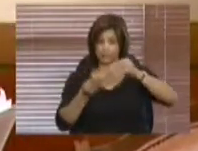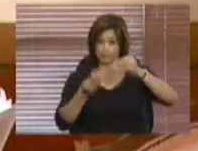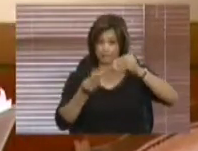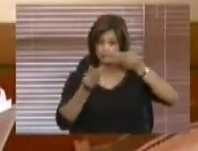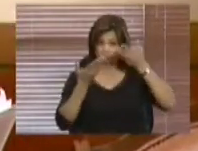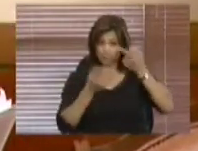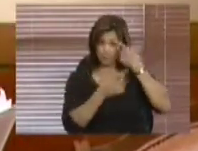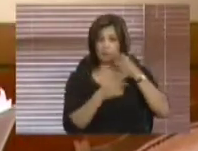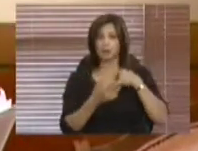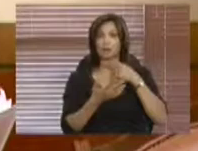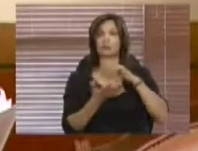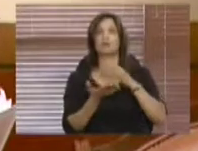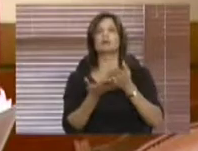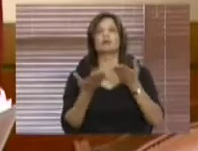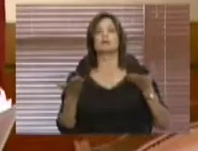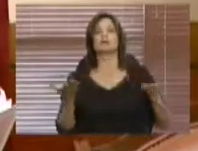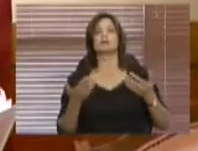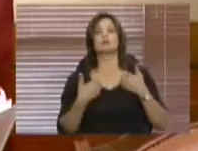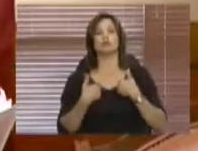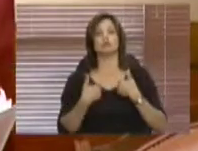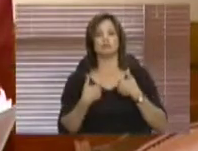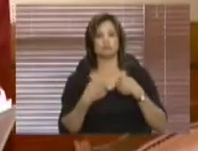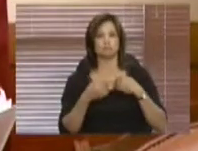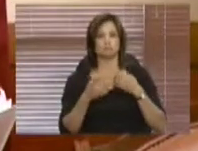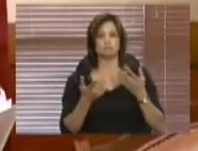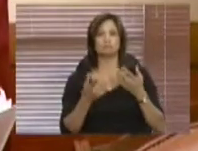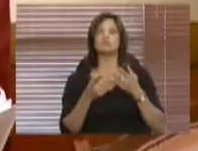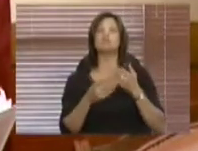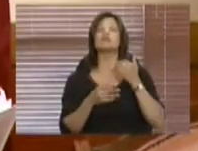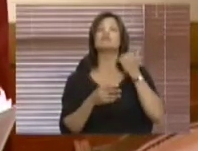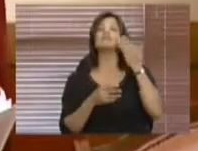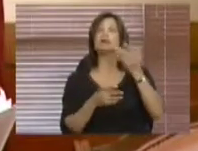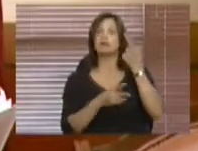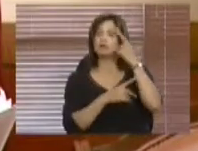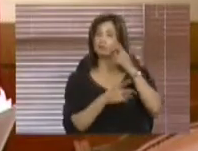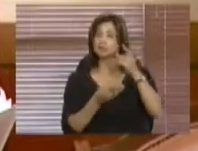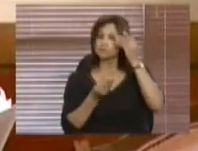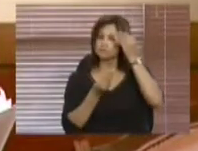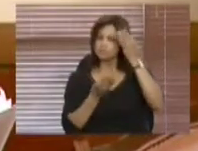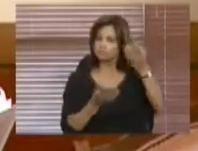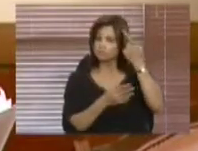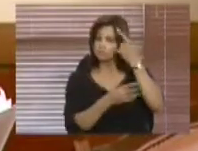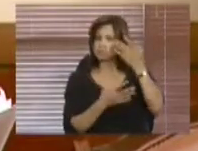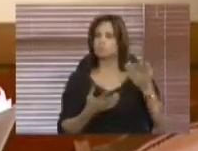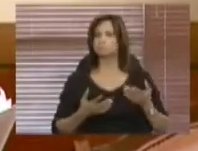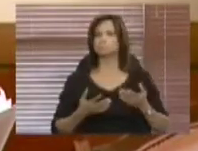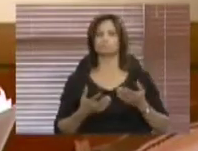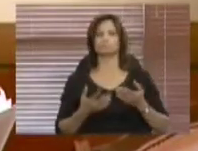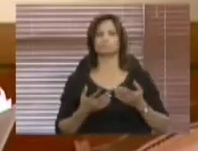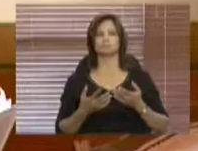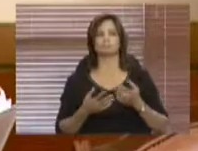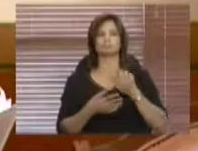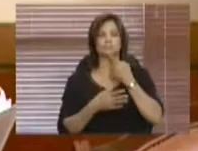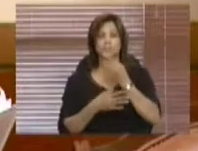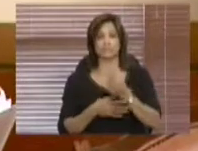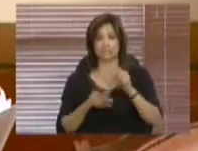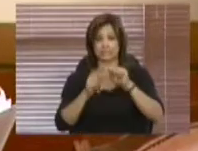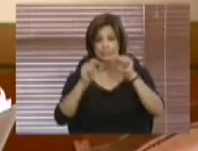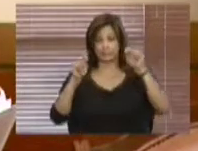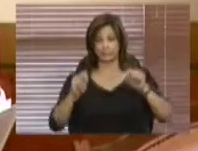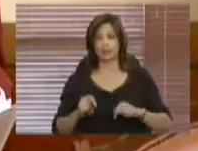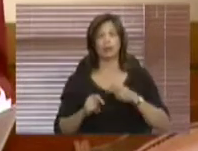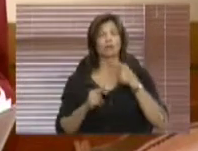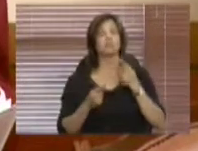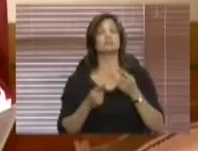los bienes que componen la comunidad. La ausencia de esa información, dice el tribunal, es